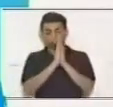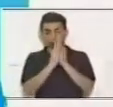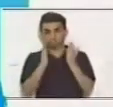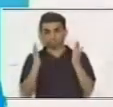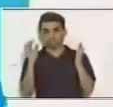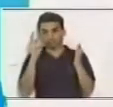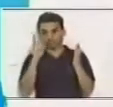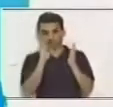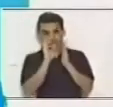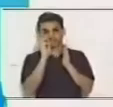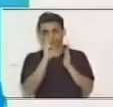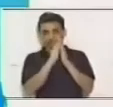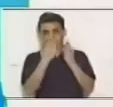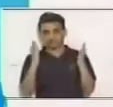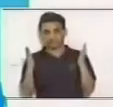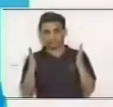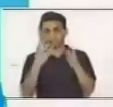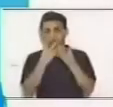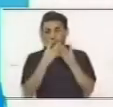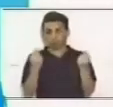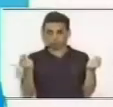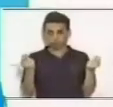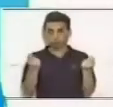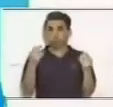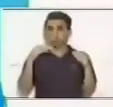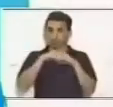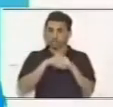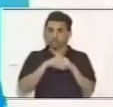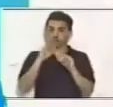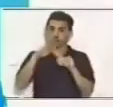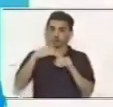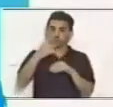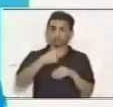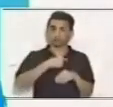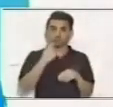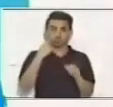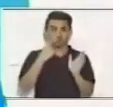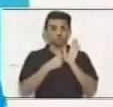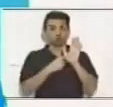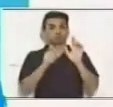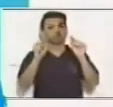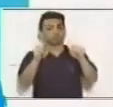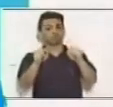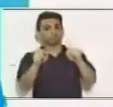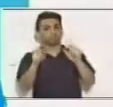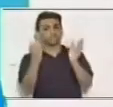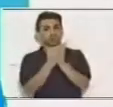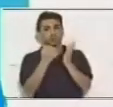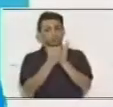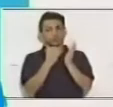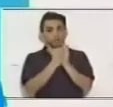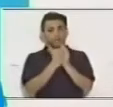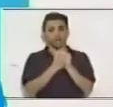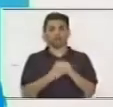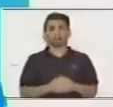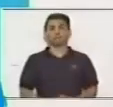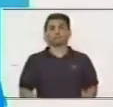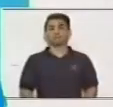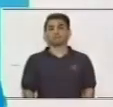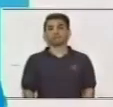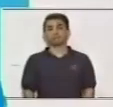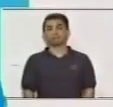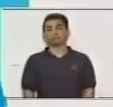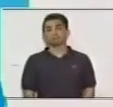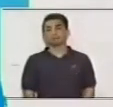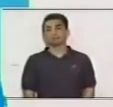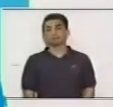lo resuelven, lo guardan y se lo presentan a su profesor o profesora el día que regresen a clase.